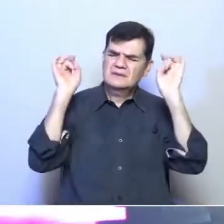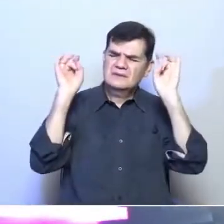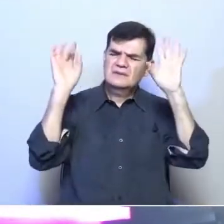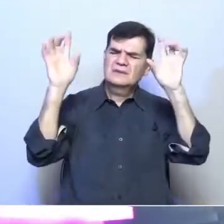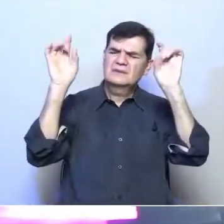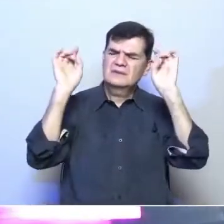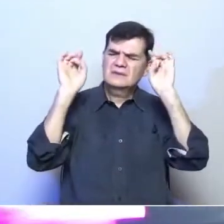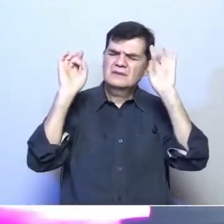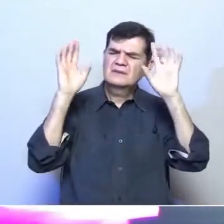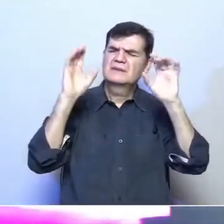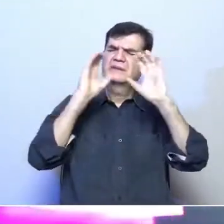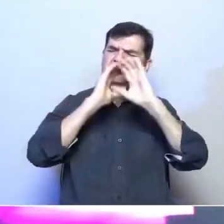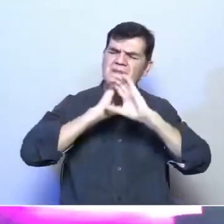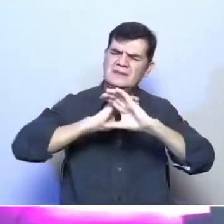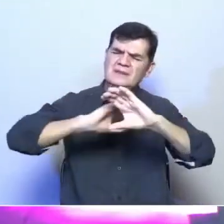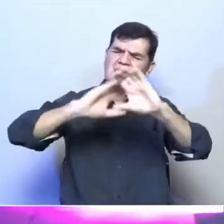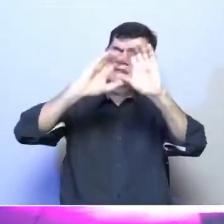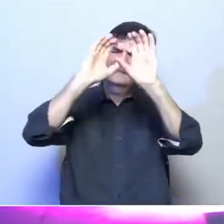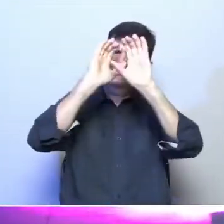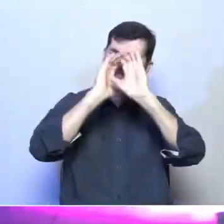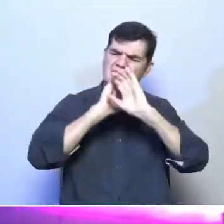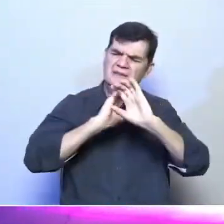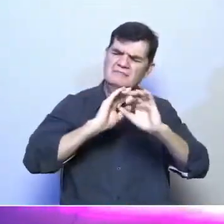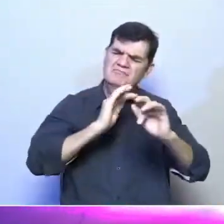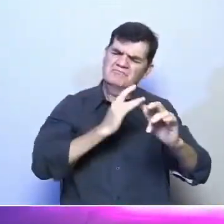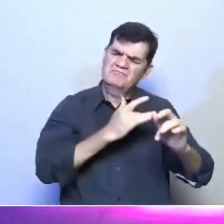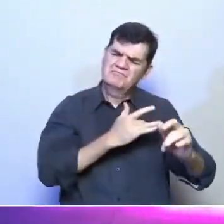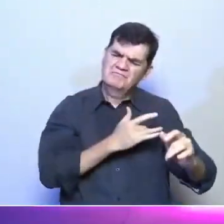mi corazón se une